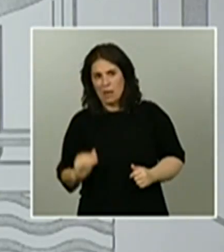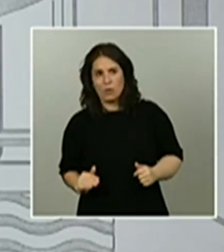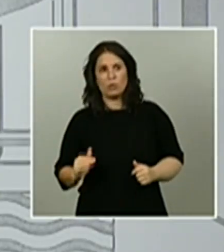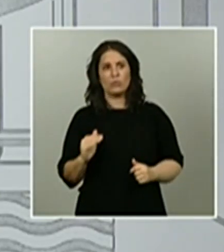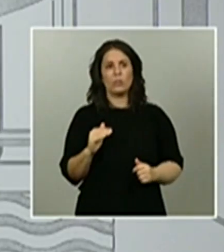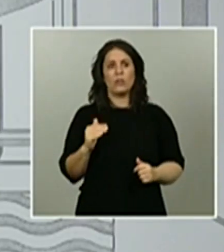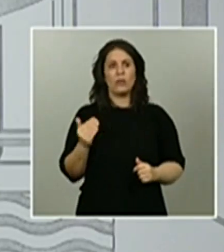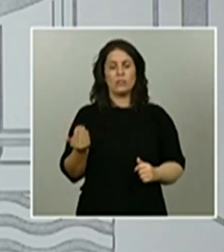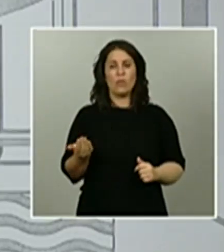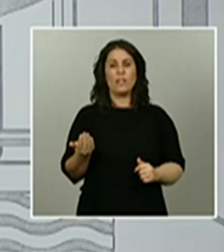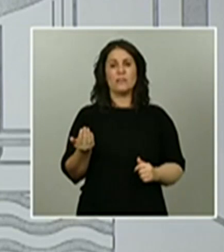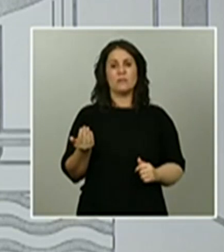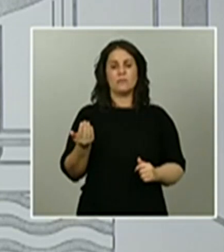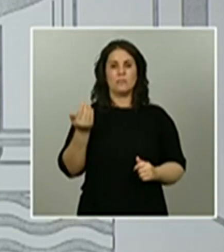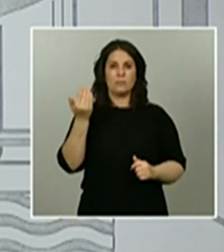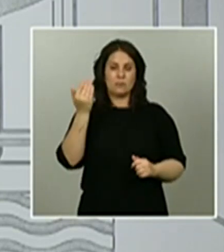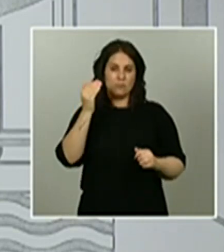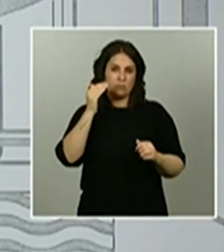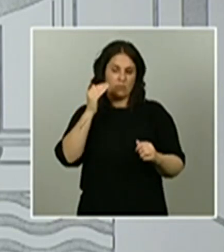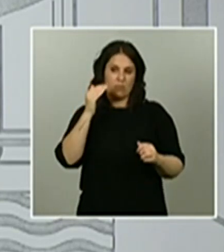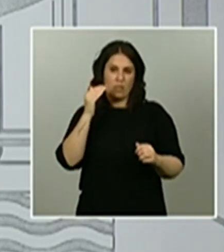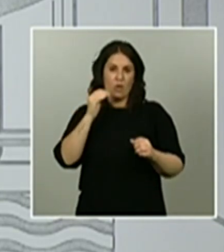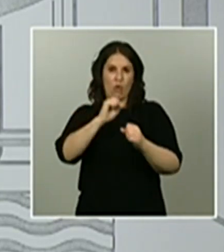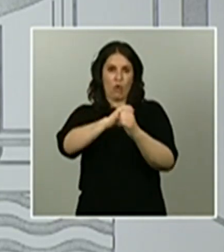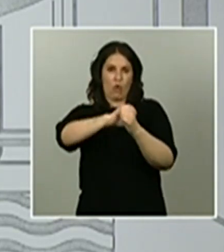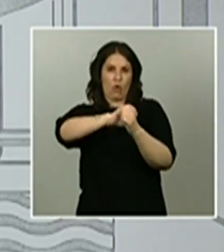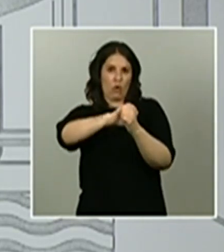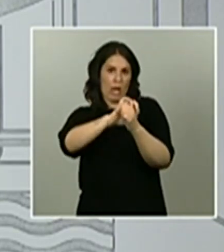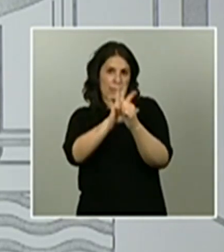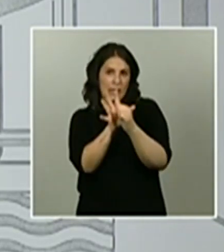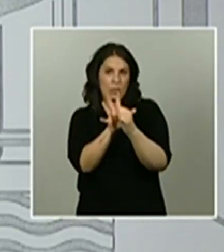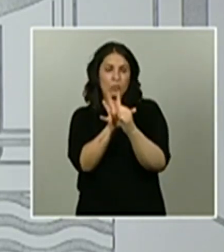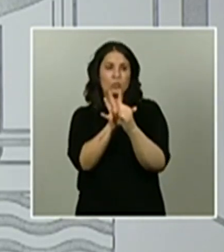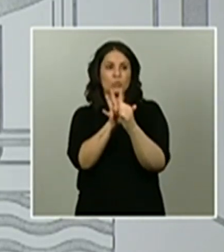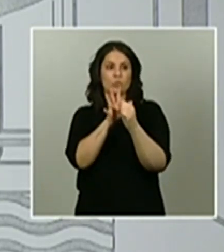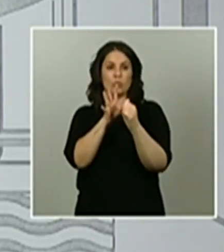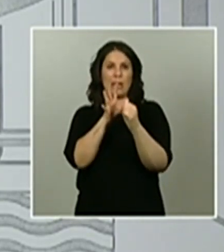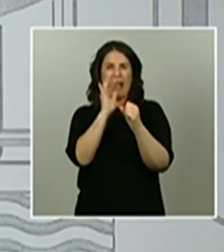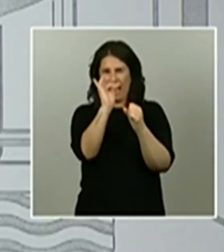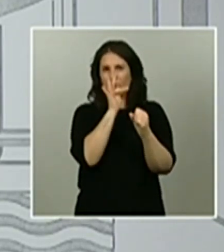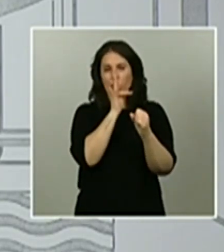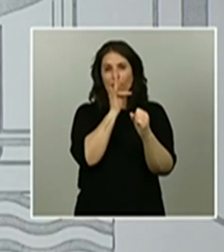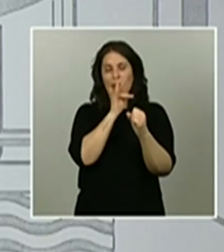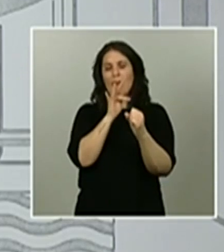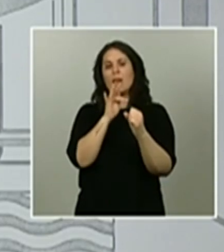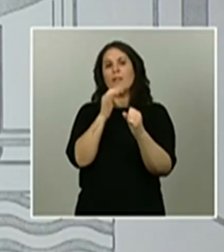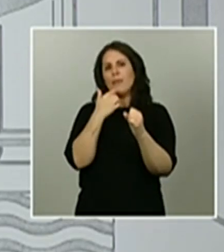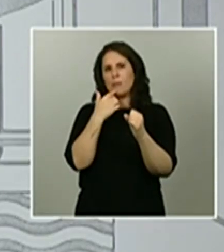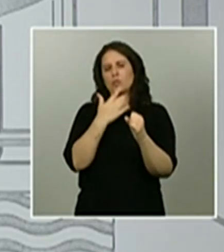se ha descartado y que es más, puede ser y es bastante probable que se produzca de brotes esporádicos que aparezcan en zonas